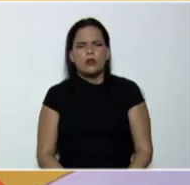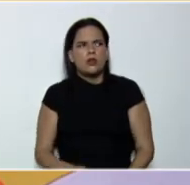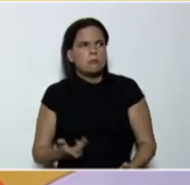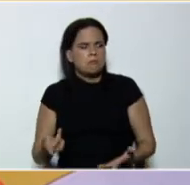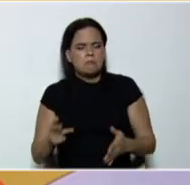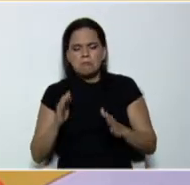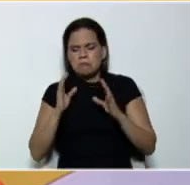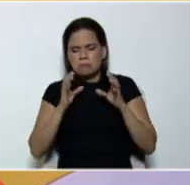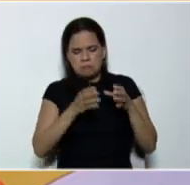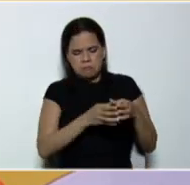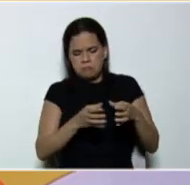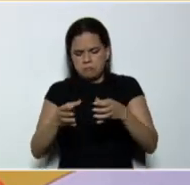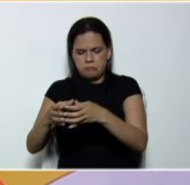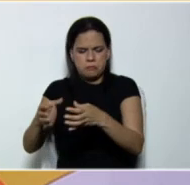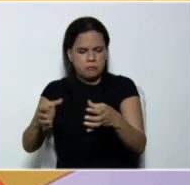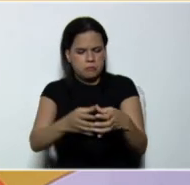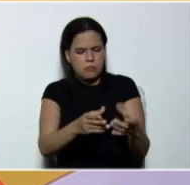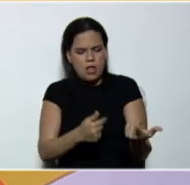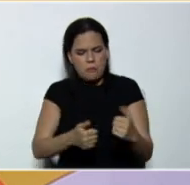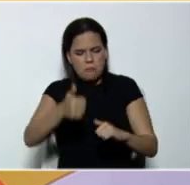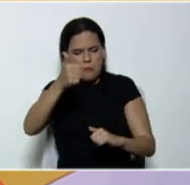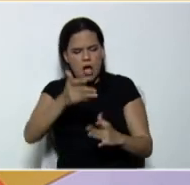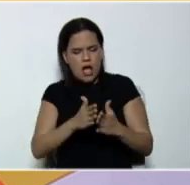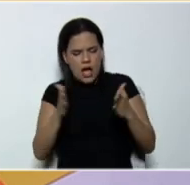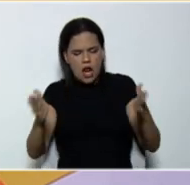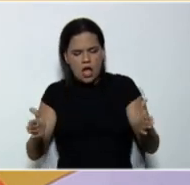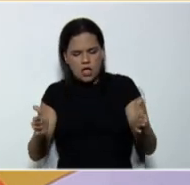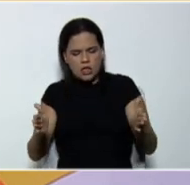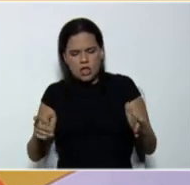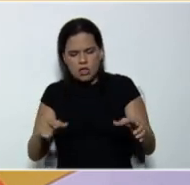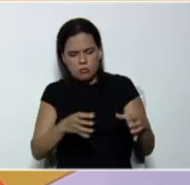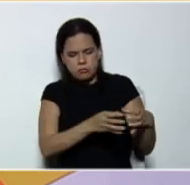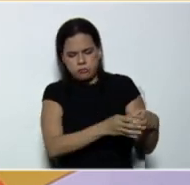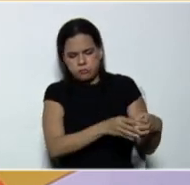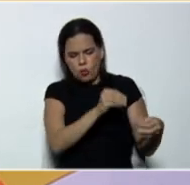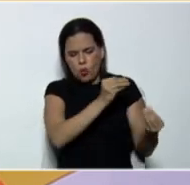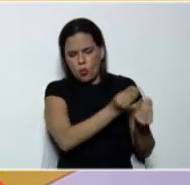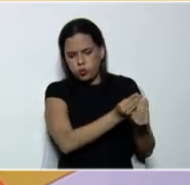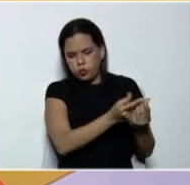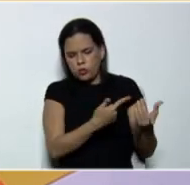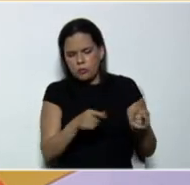tamaños y también de una manera secuencial. ¿Ves?